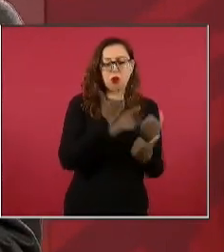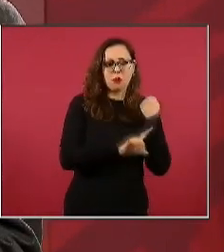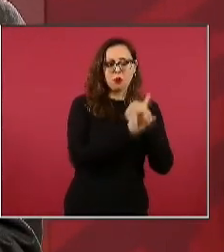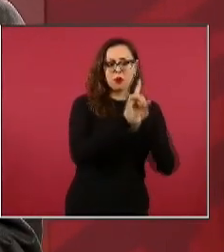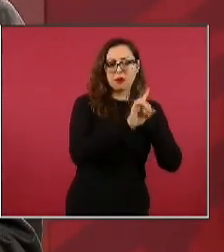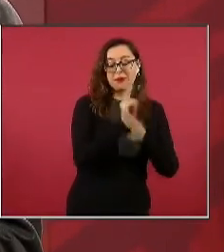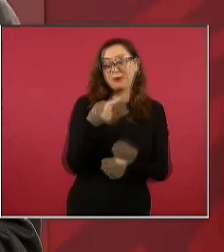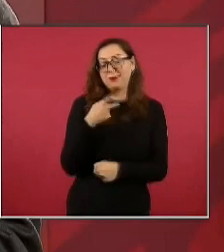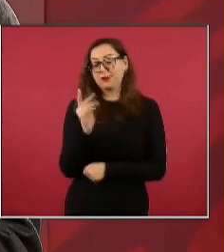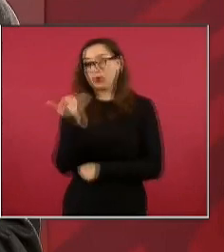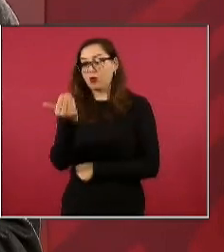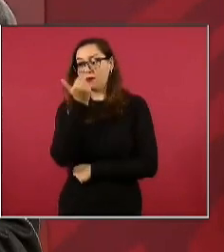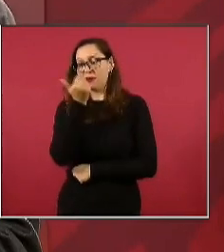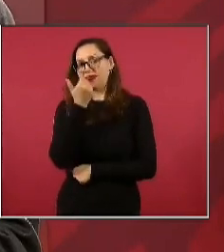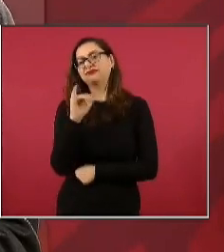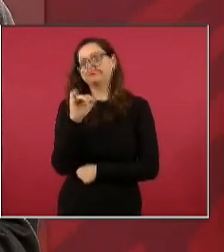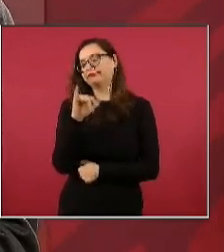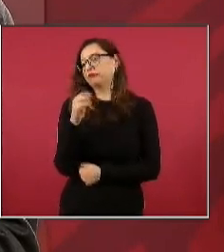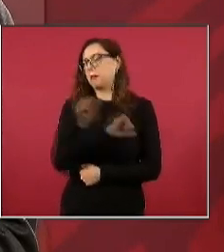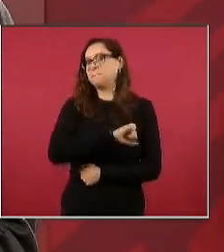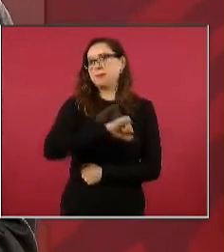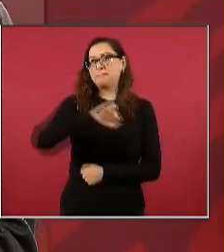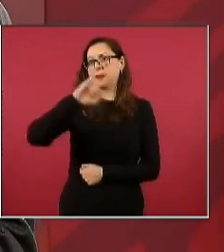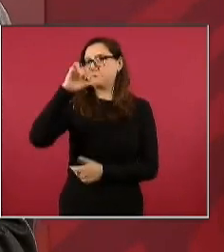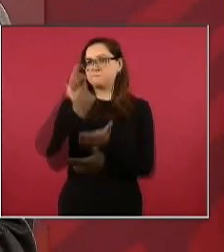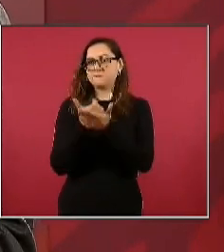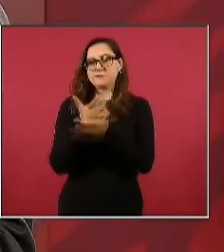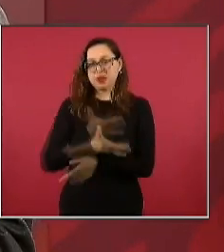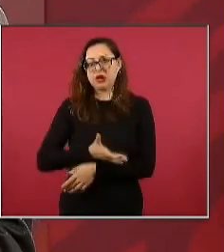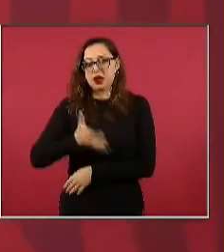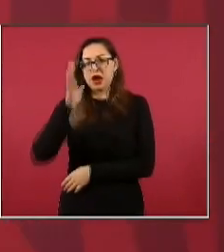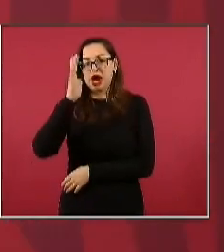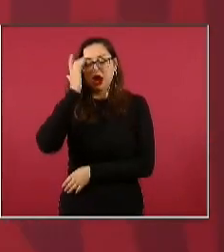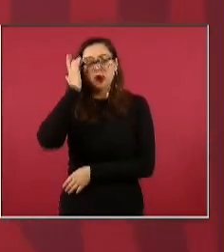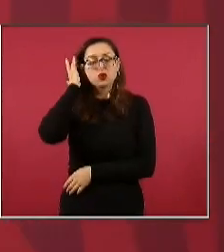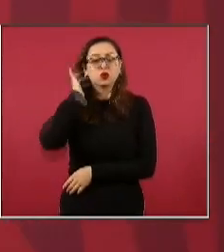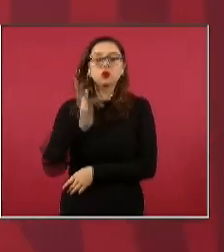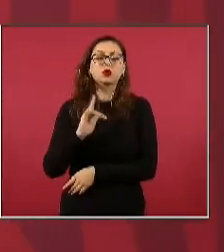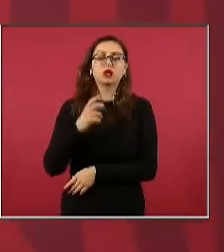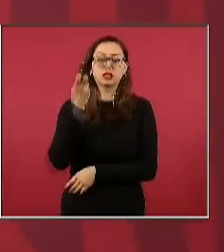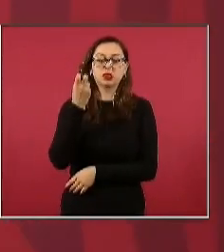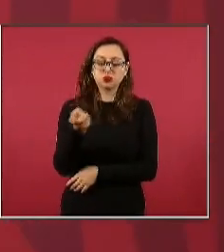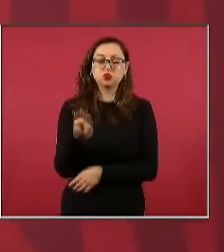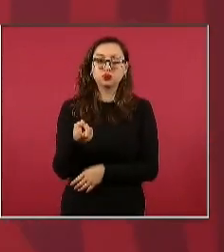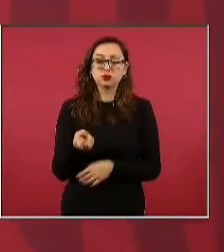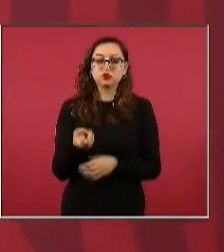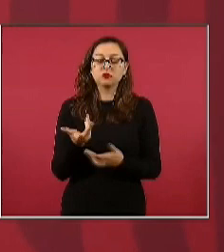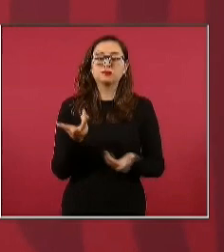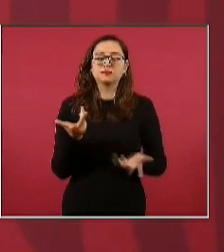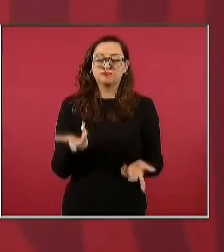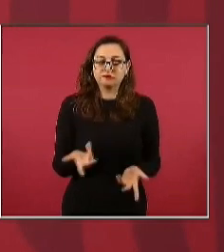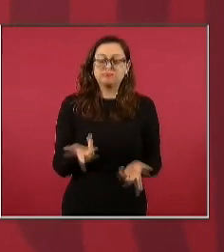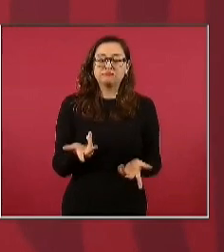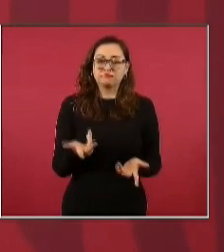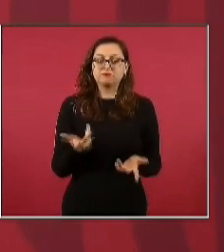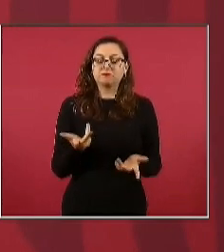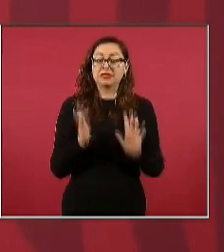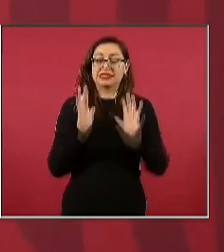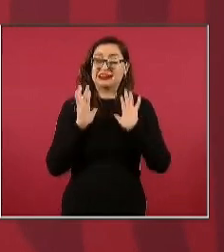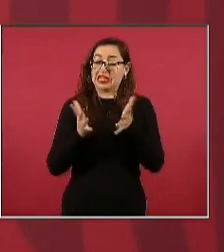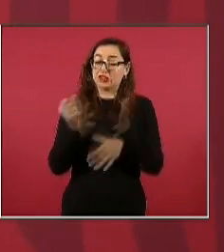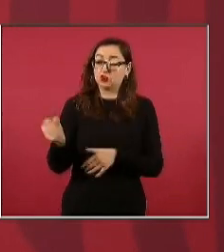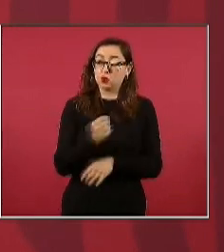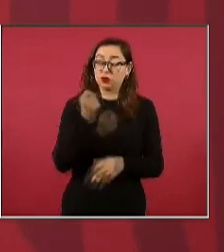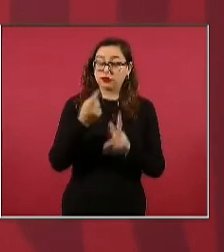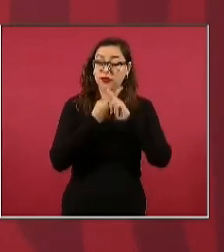también con el virus del mono, el virus de La la viruela viruela. símica, exacto, que se han detectado por lo menos